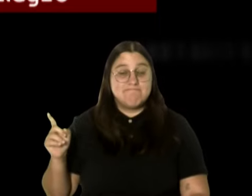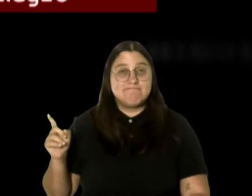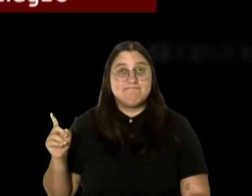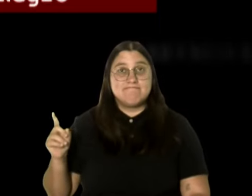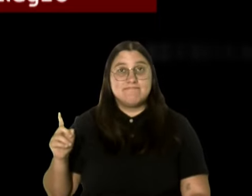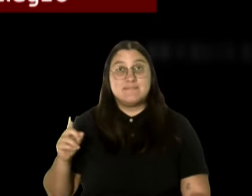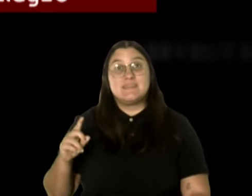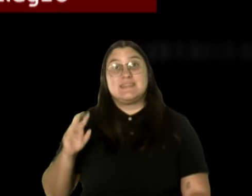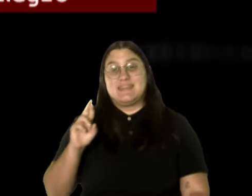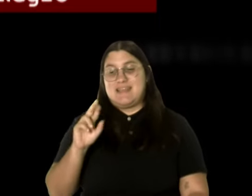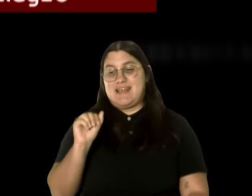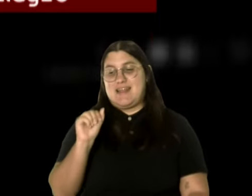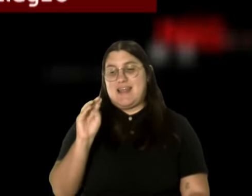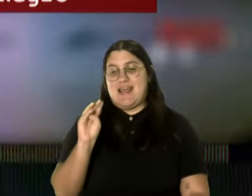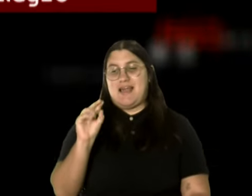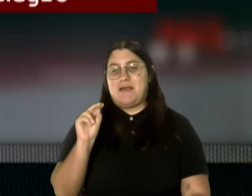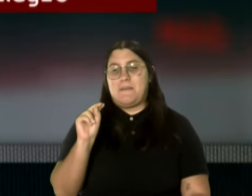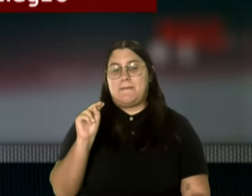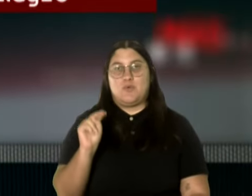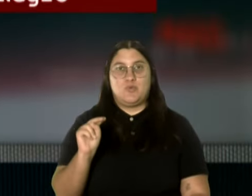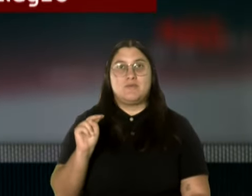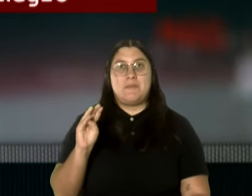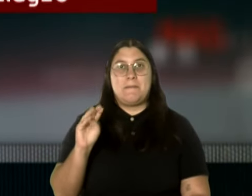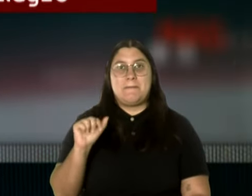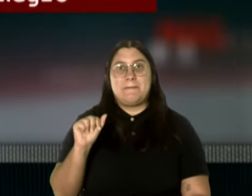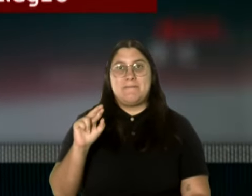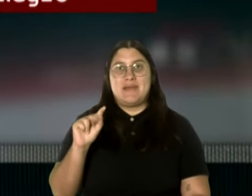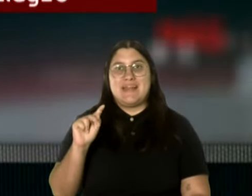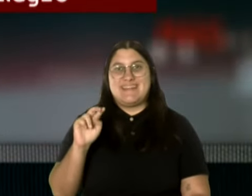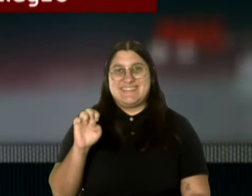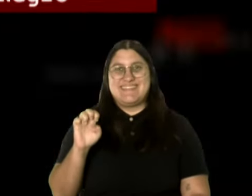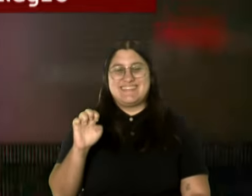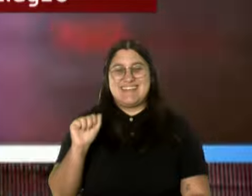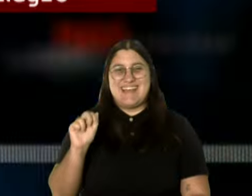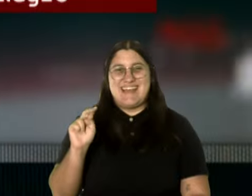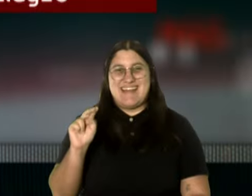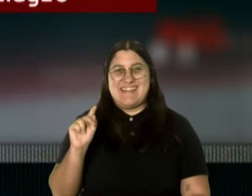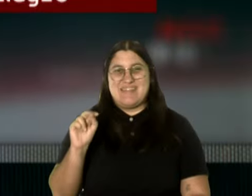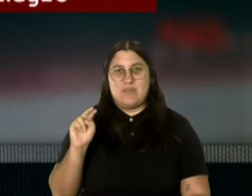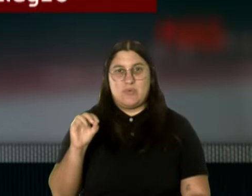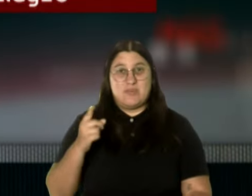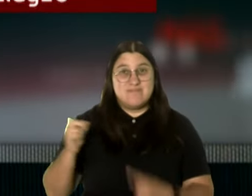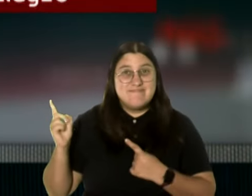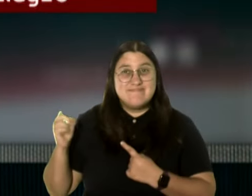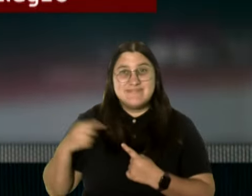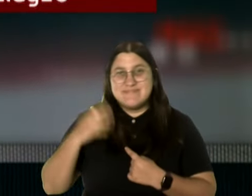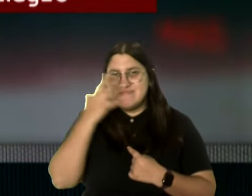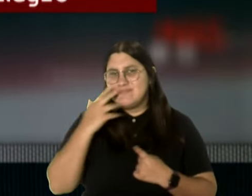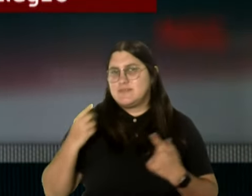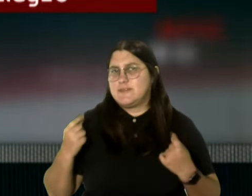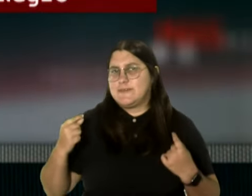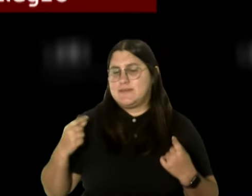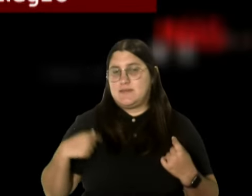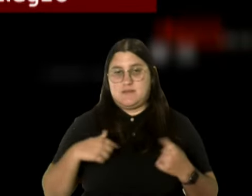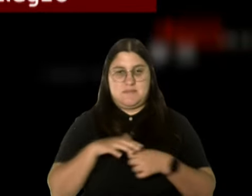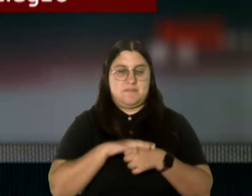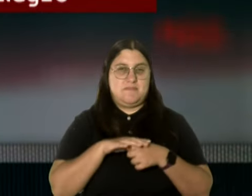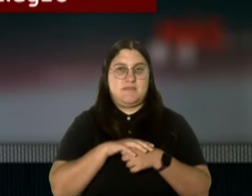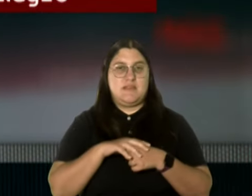se llama Ramón Marte Antonio. Vean ustedes el rostro bien de este muchacho. ¿Qué fue lo que hizo? Bueno, para el mes de marzo